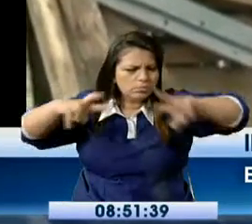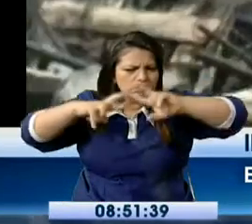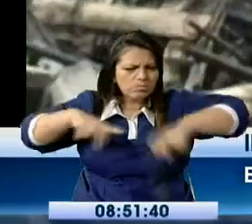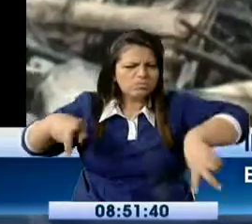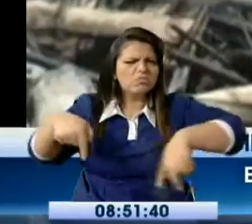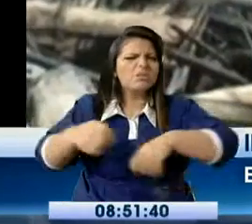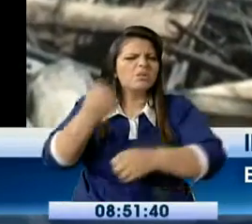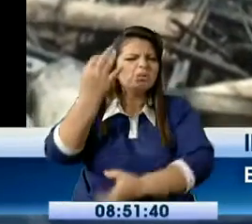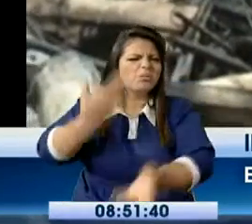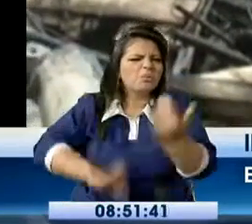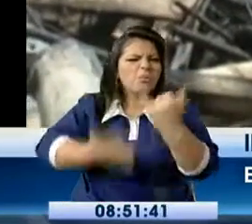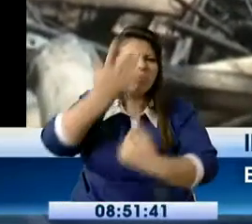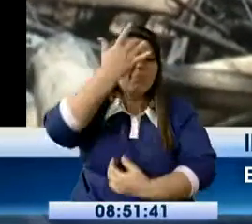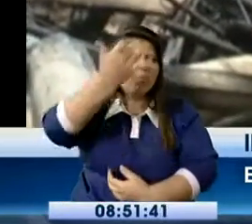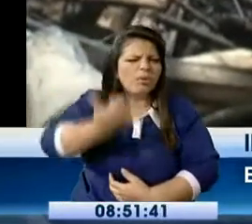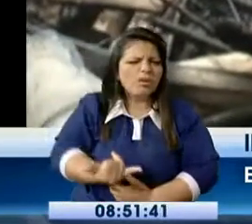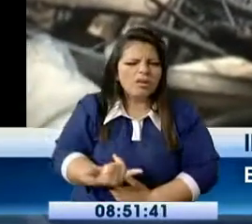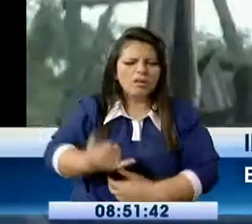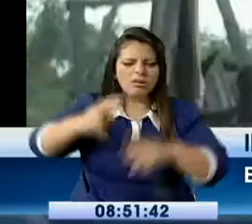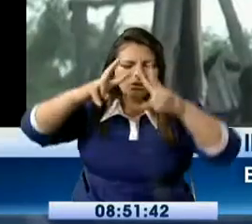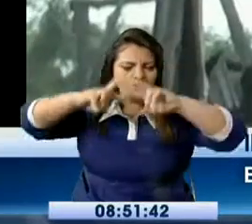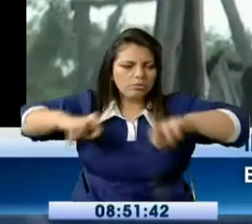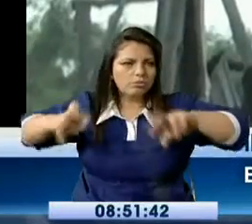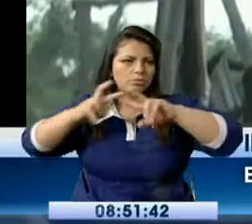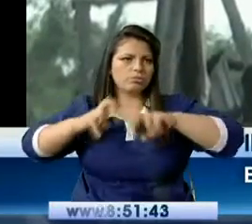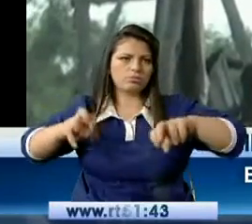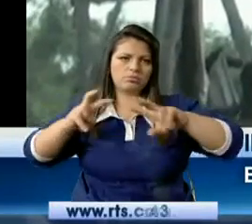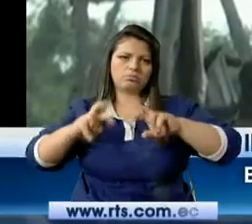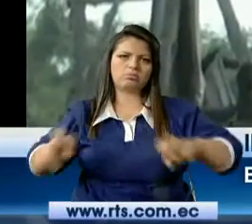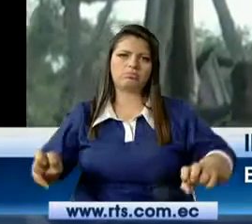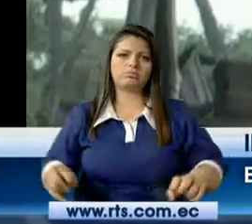causas del siniestro que dejó a dos familias